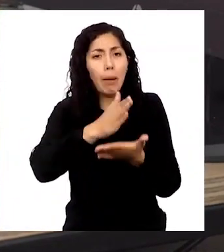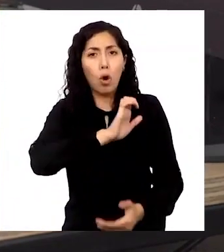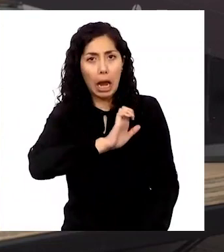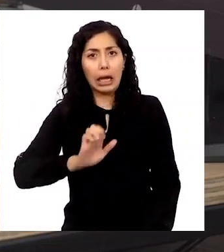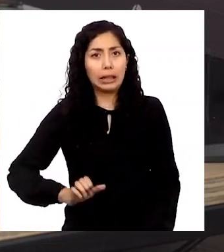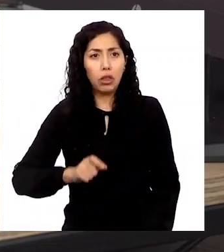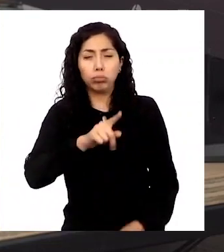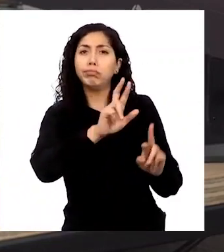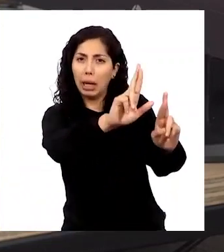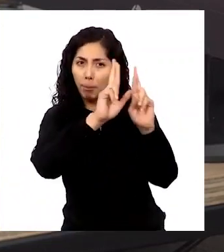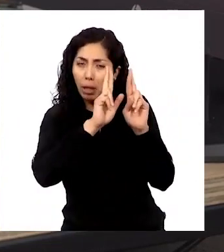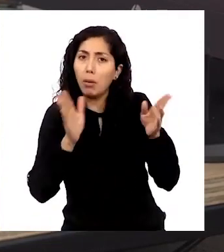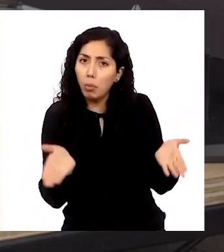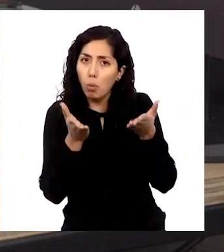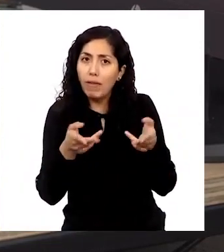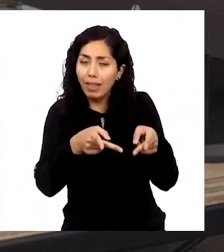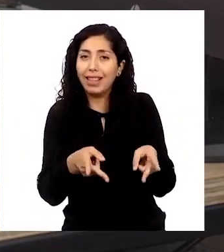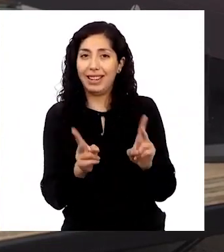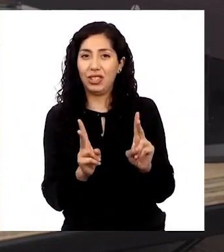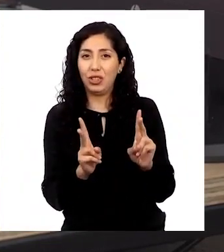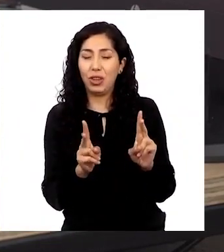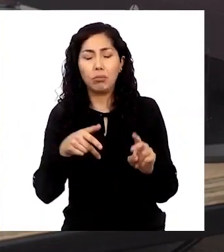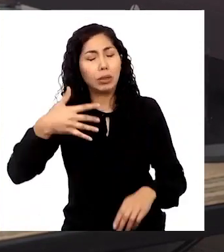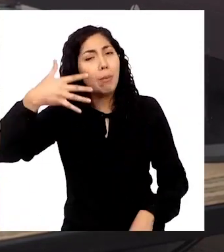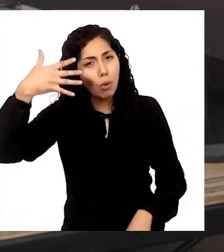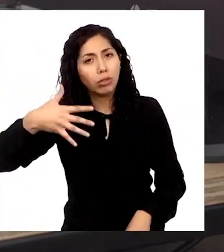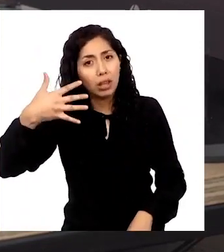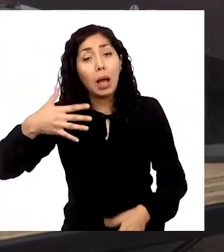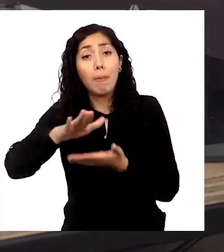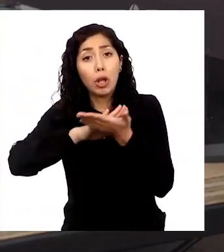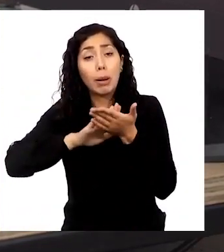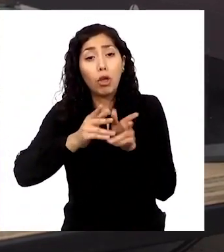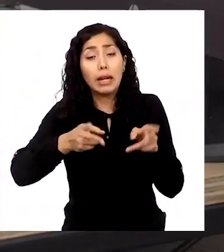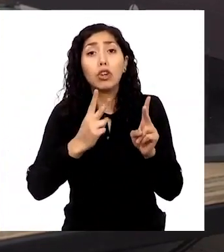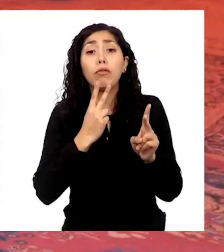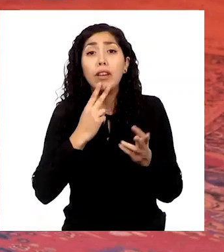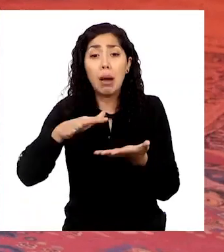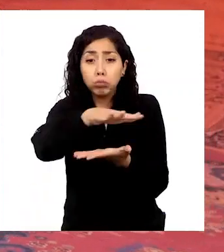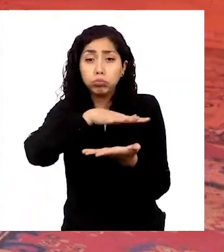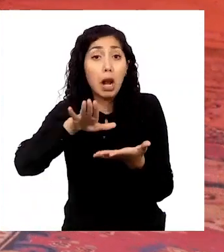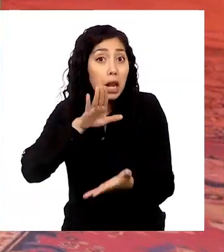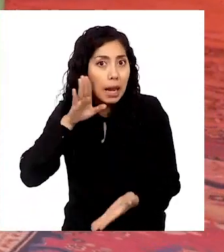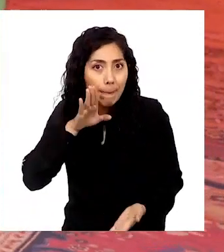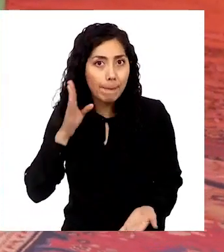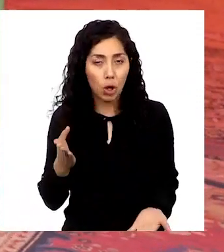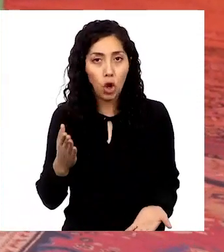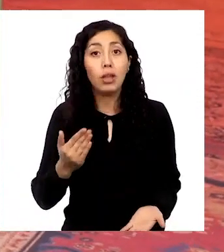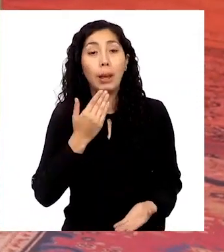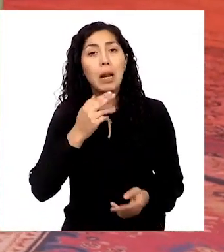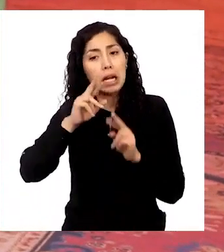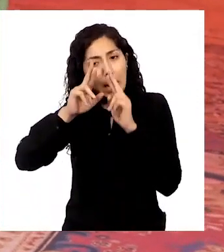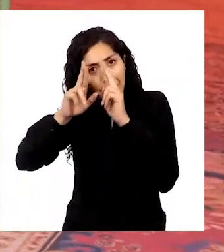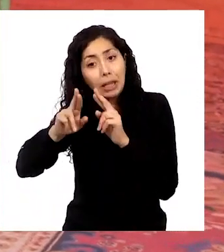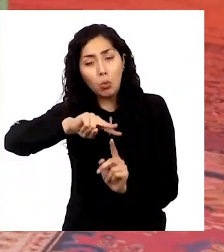exijamos al Estado que respete y promueva estos derechos tan esenciales como el derecho a vivir en un medio ambiente limpio, a